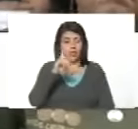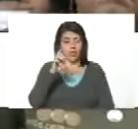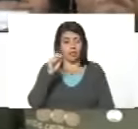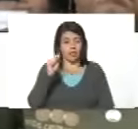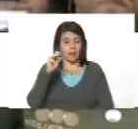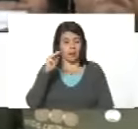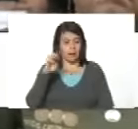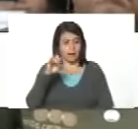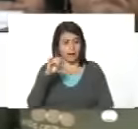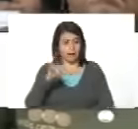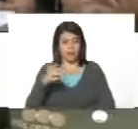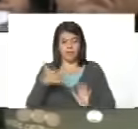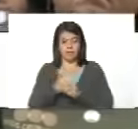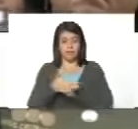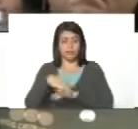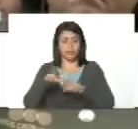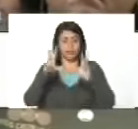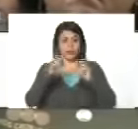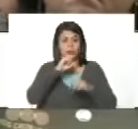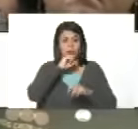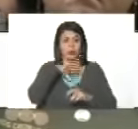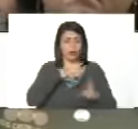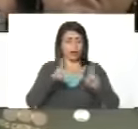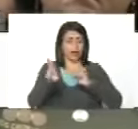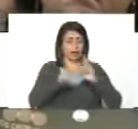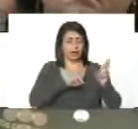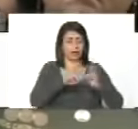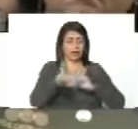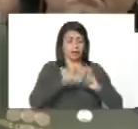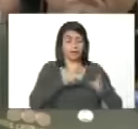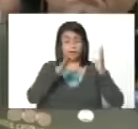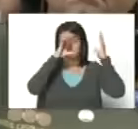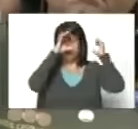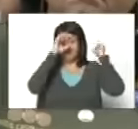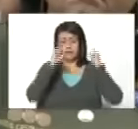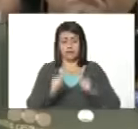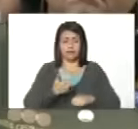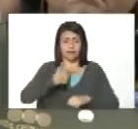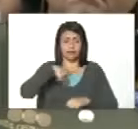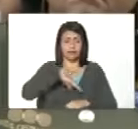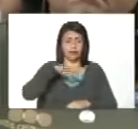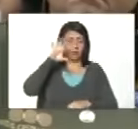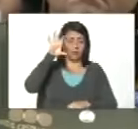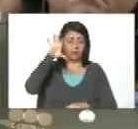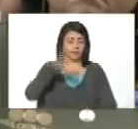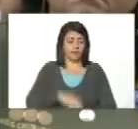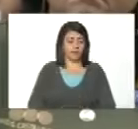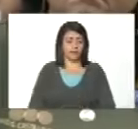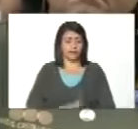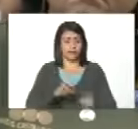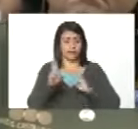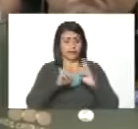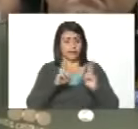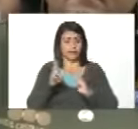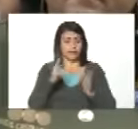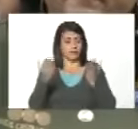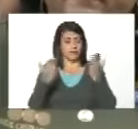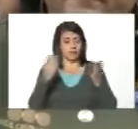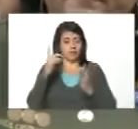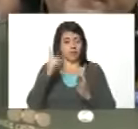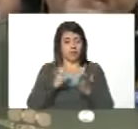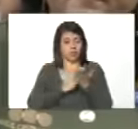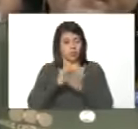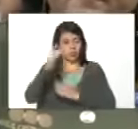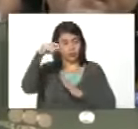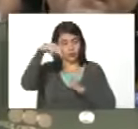ante Malasia representa un nuevo capítulo de relaciones diplomáticas en nuestro país. Es una relación bilateral que debemos